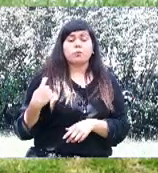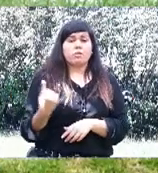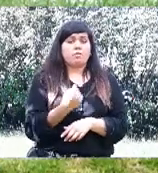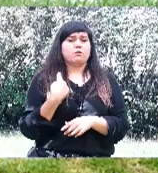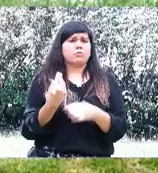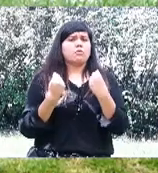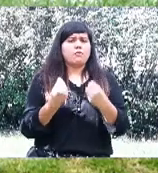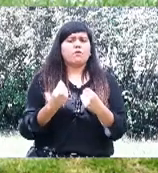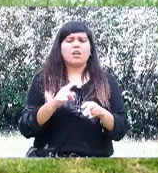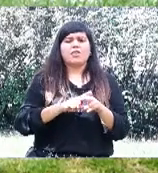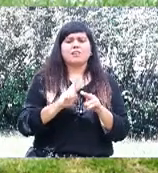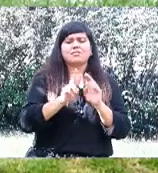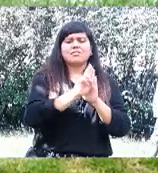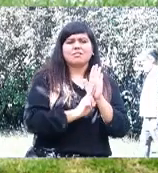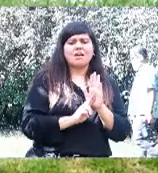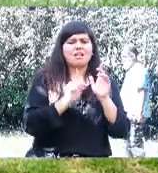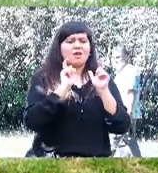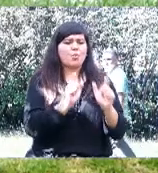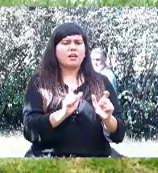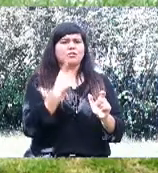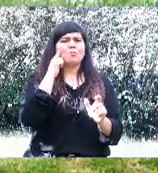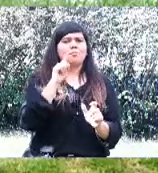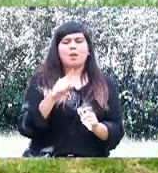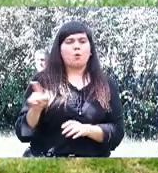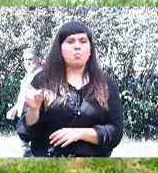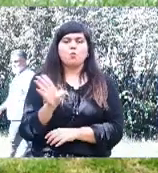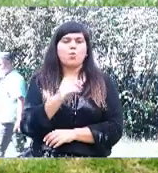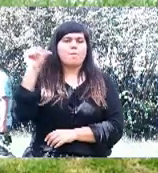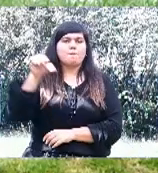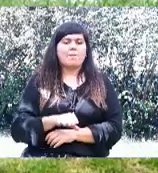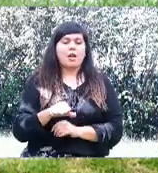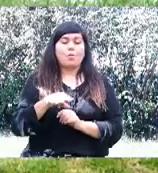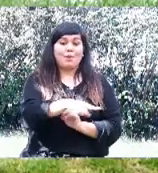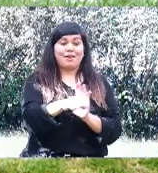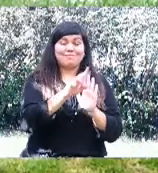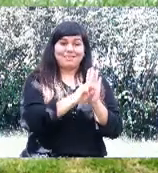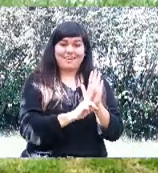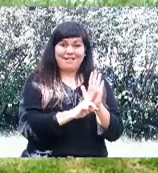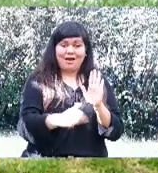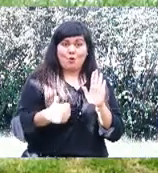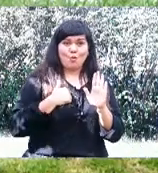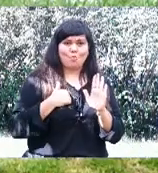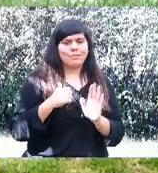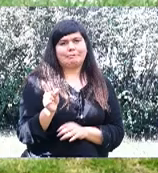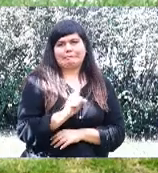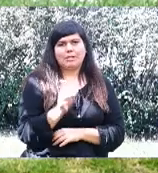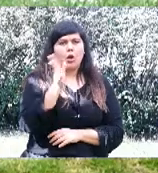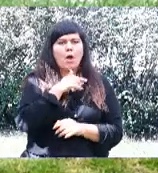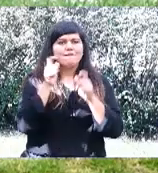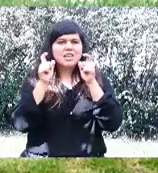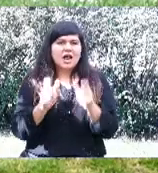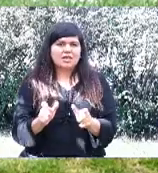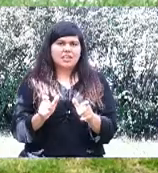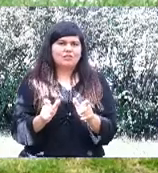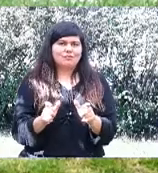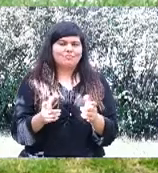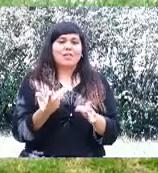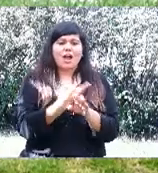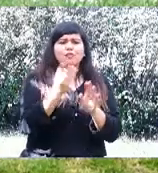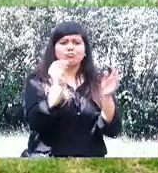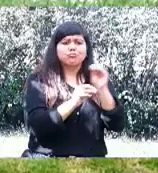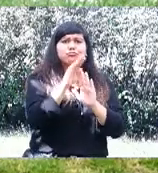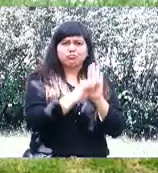para hacer muchas reglas regulaciones Pero somos muy malos para que esas regulaciones se cumplan entonces hay muchos estándares que están escritos pero no se cumplen